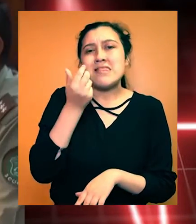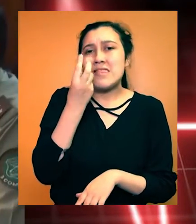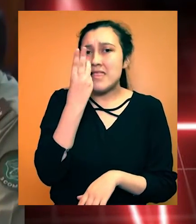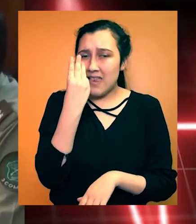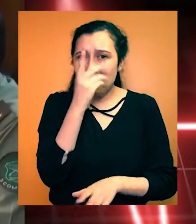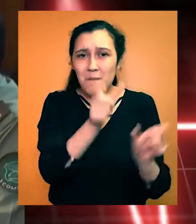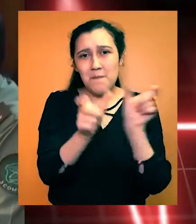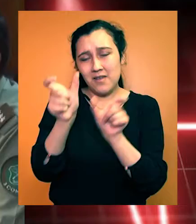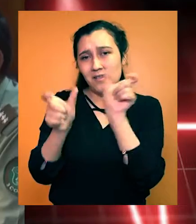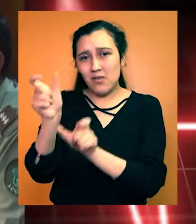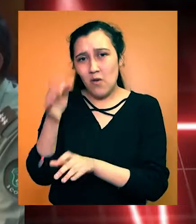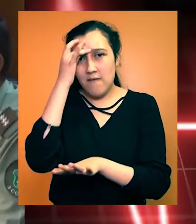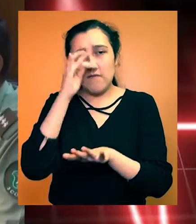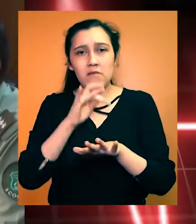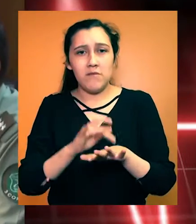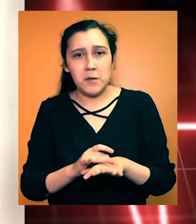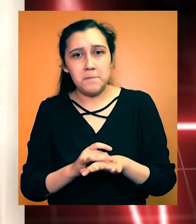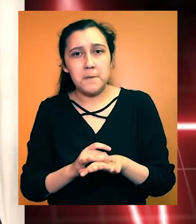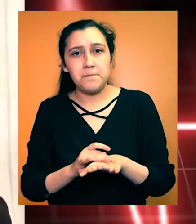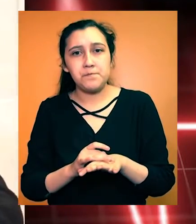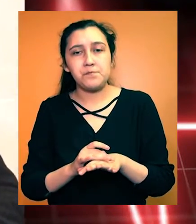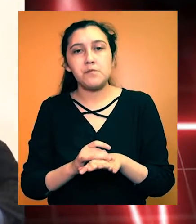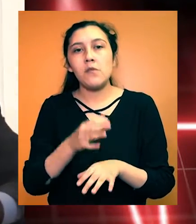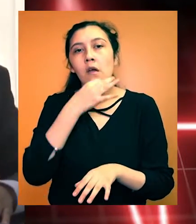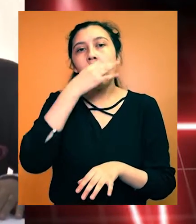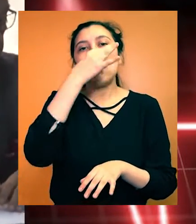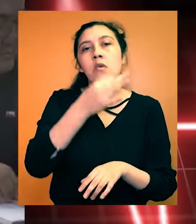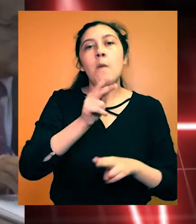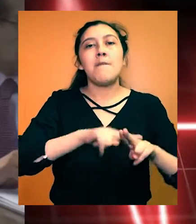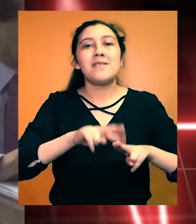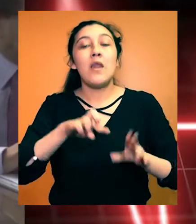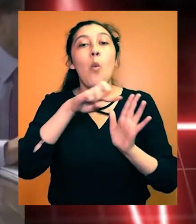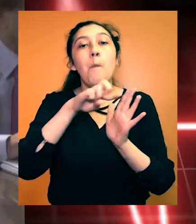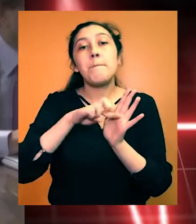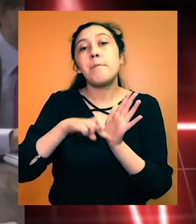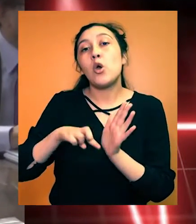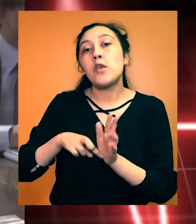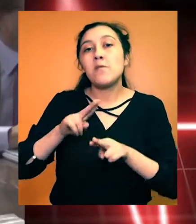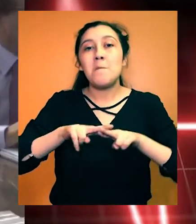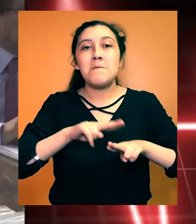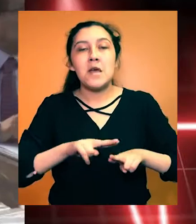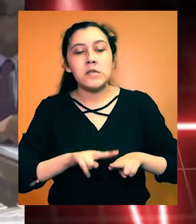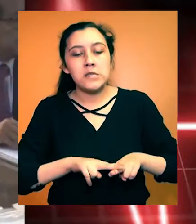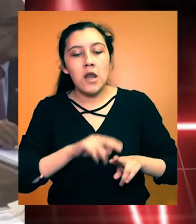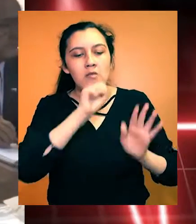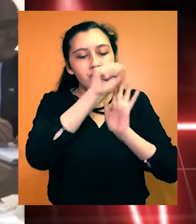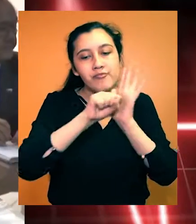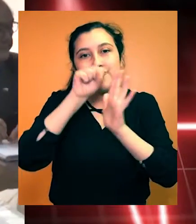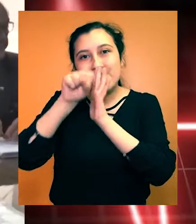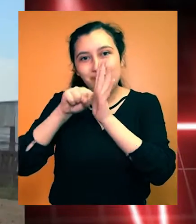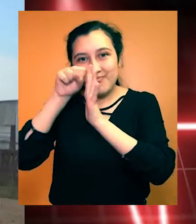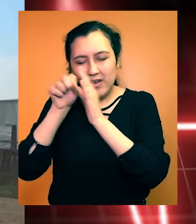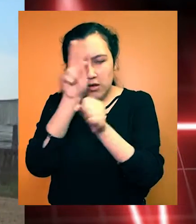personas lesionadas. Ante esta situación, el gobernador Daniel Ilayú sostuvo que llevará a cabo un proyecto para poder realizar la instalación de